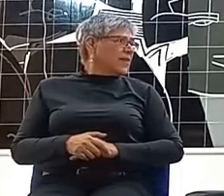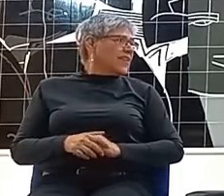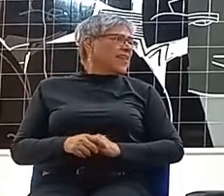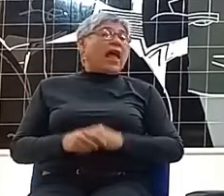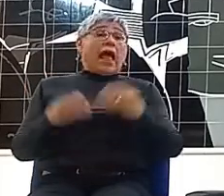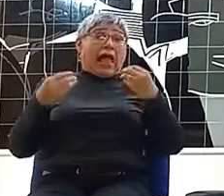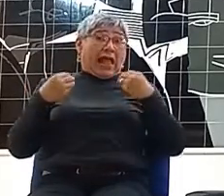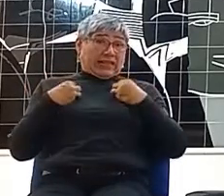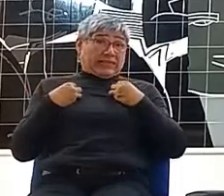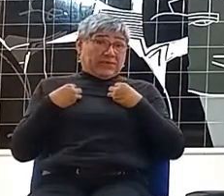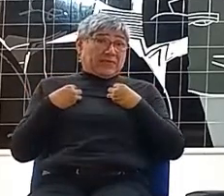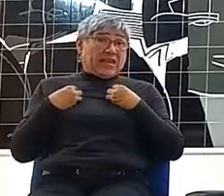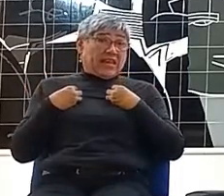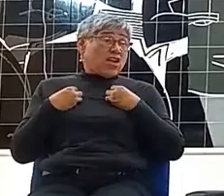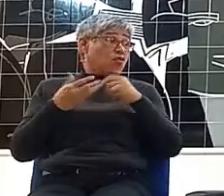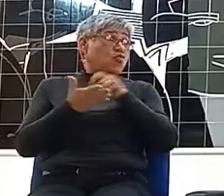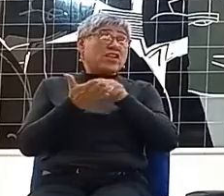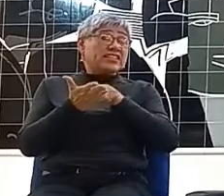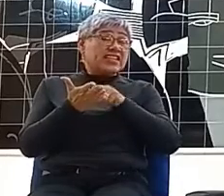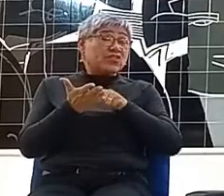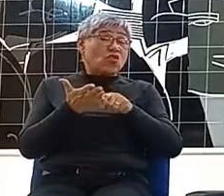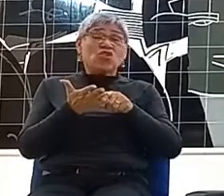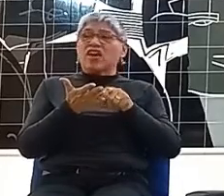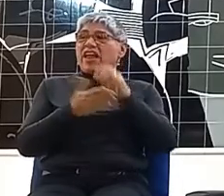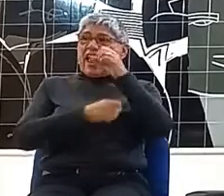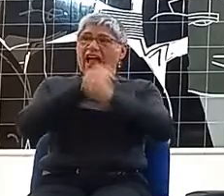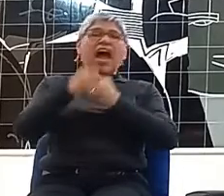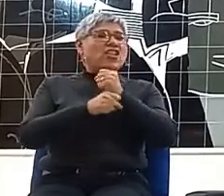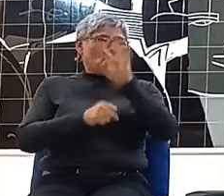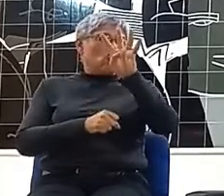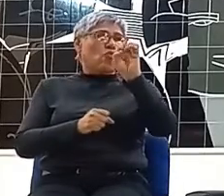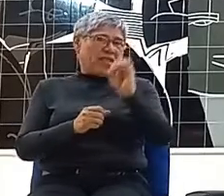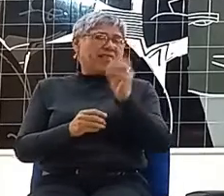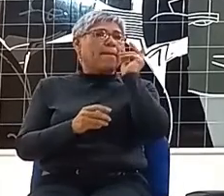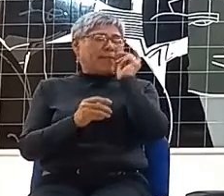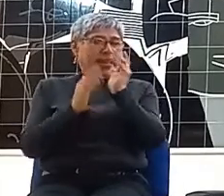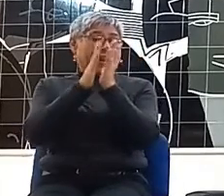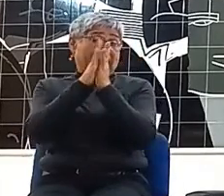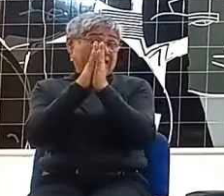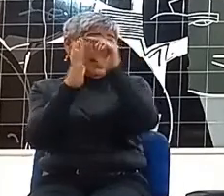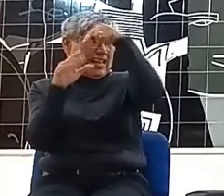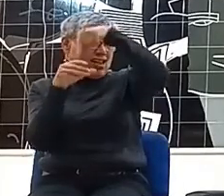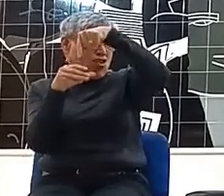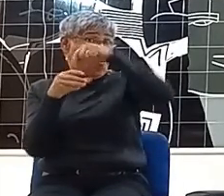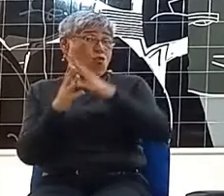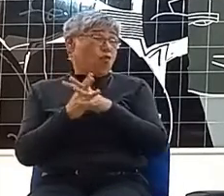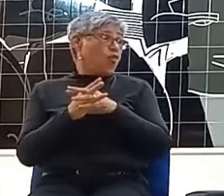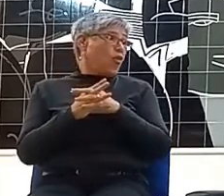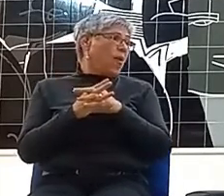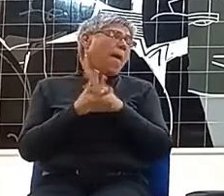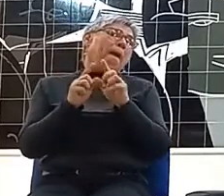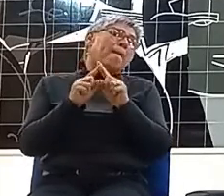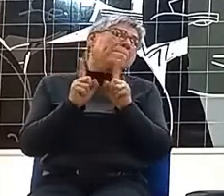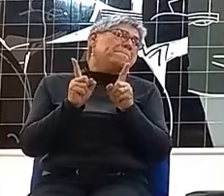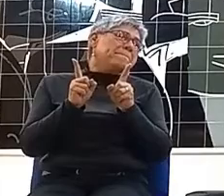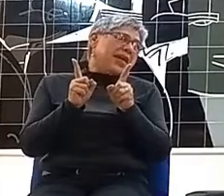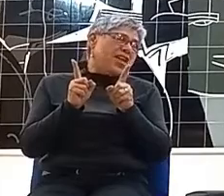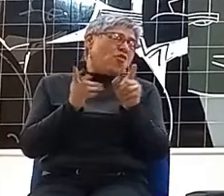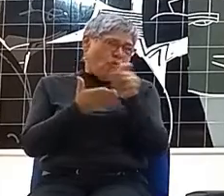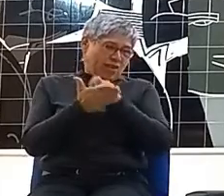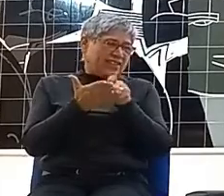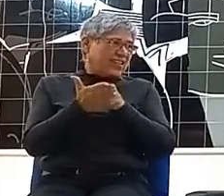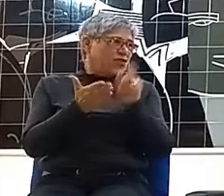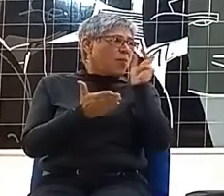Así vivía un escritor de los años 90 en Pereira, en el centro de la ciudad. Pero ese escritor